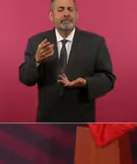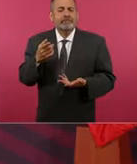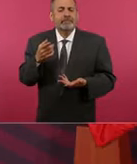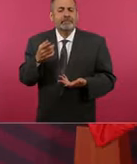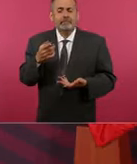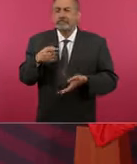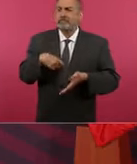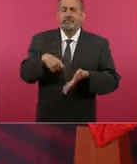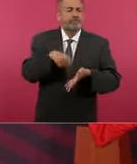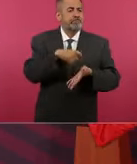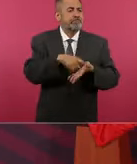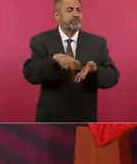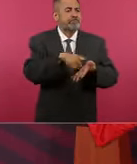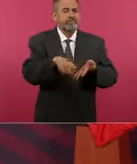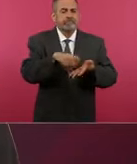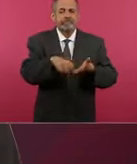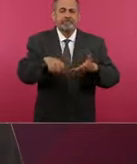comprar